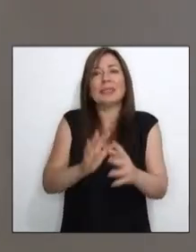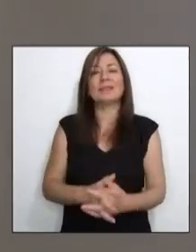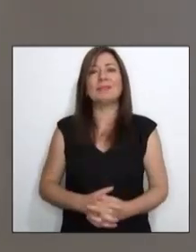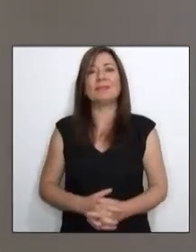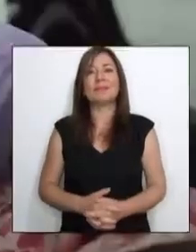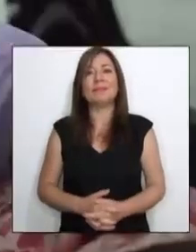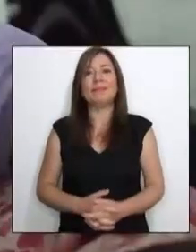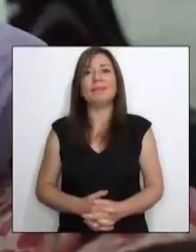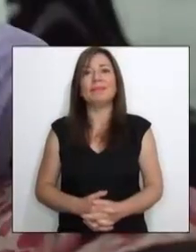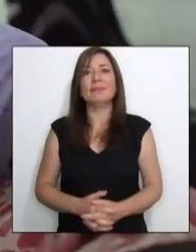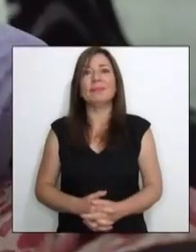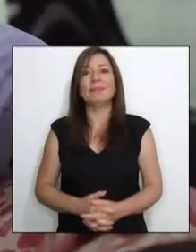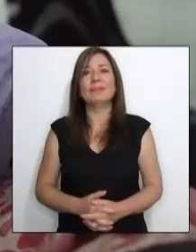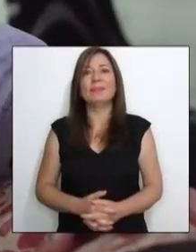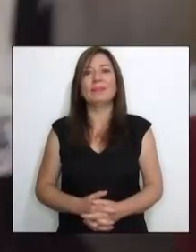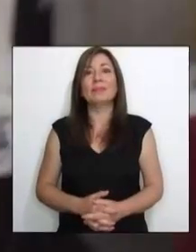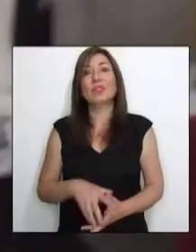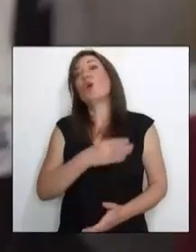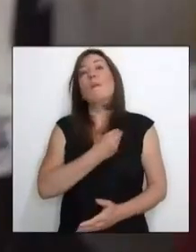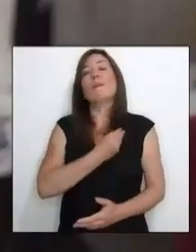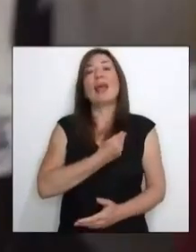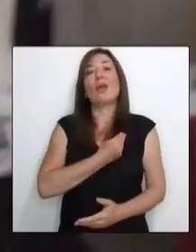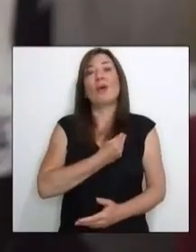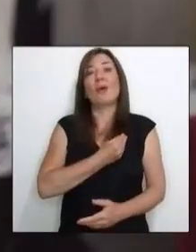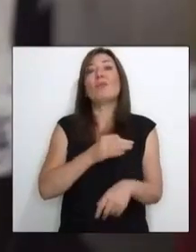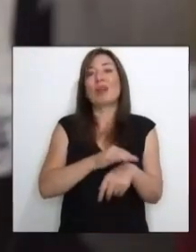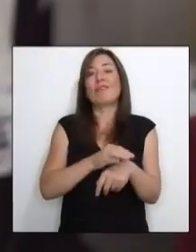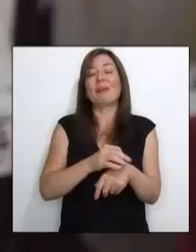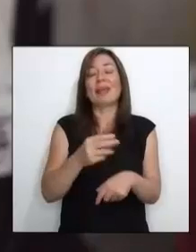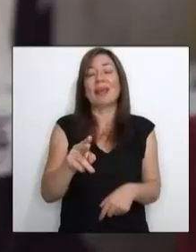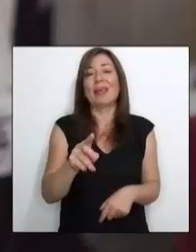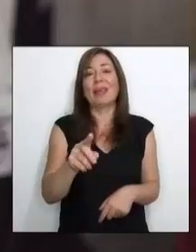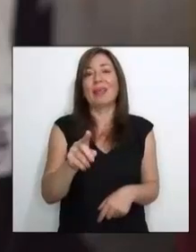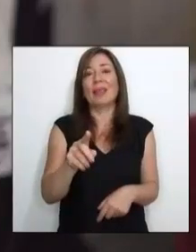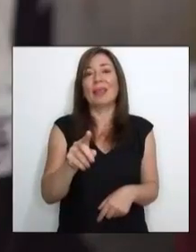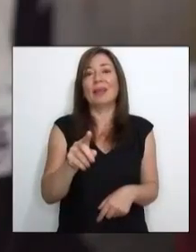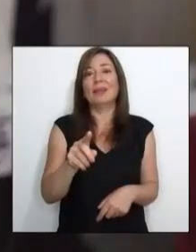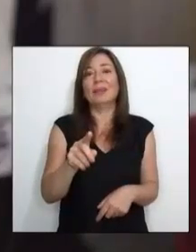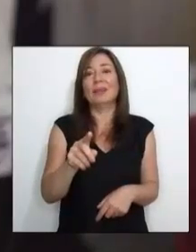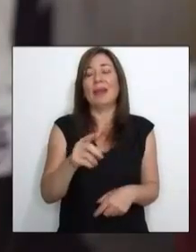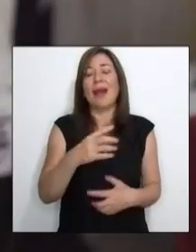casa, aquí dentro, viendo tele. Siento miedo por él, por la enfermedad que él tiene.